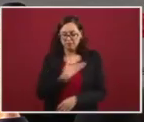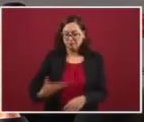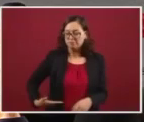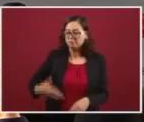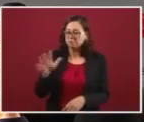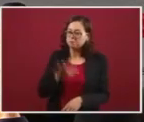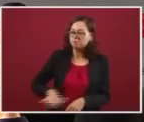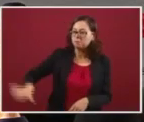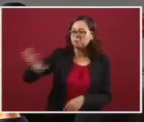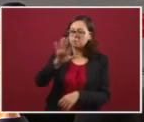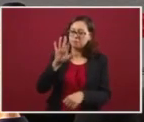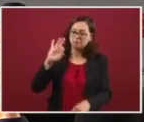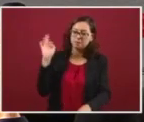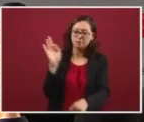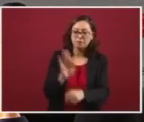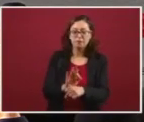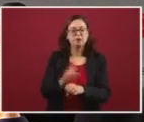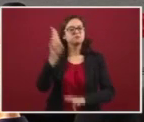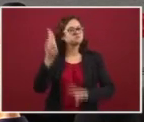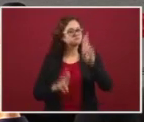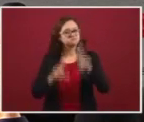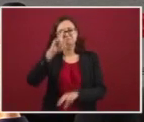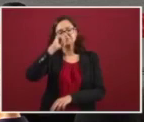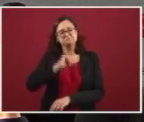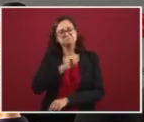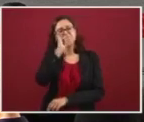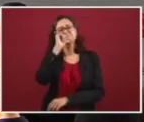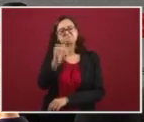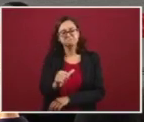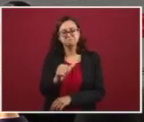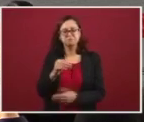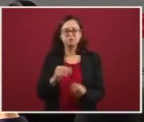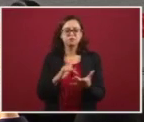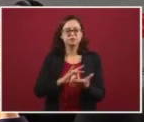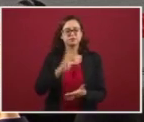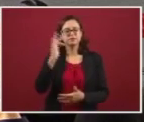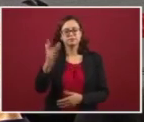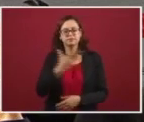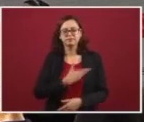mexicanos. En Naucalpan no les vamos a fallar. Muchas gracias, señor presidente.